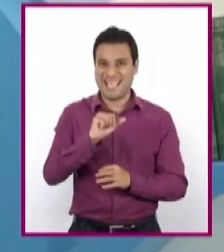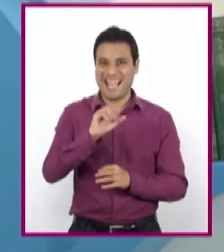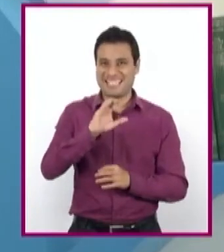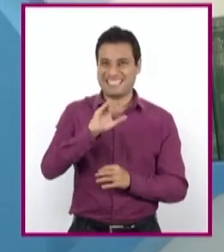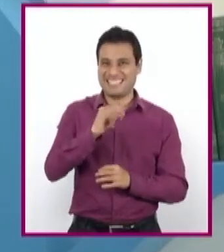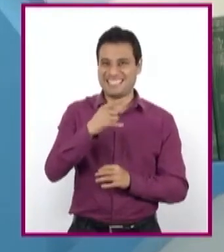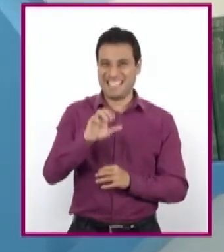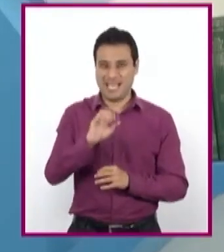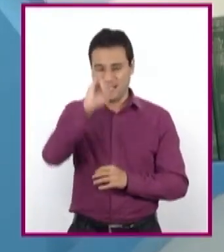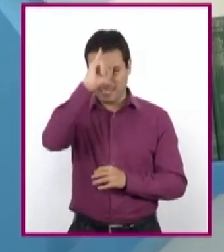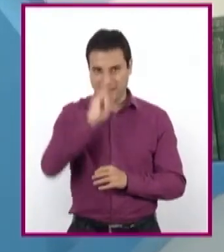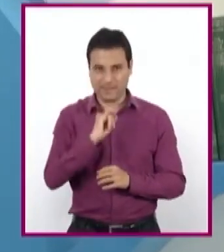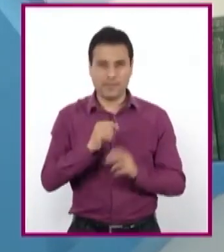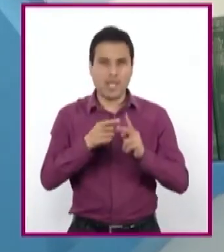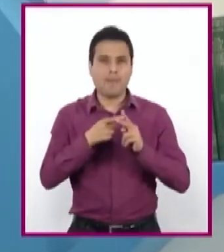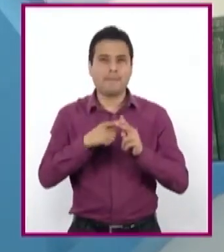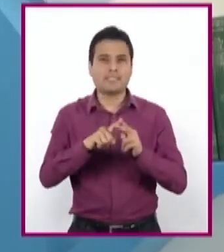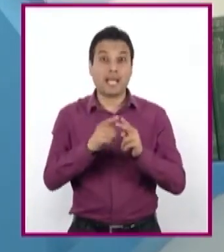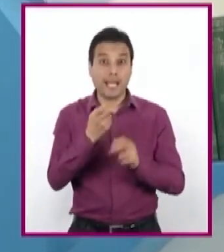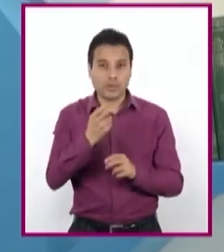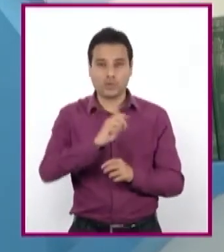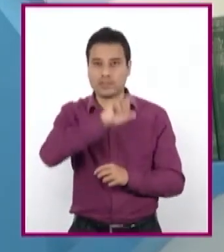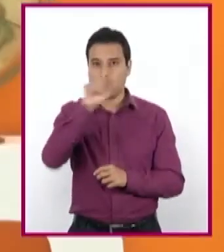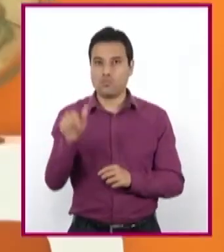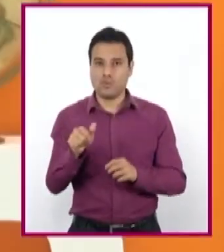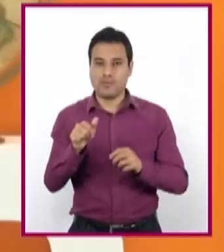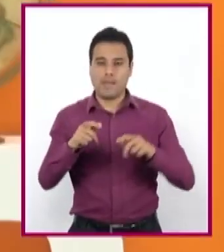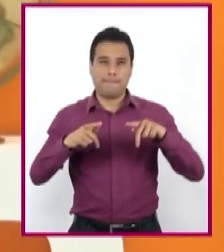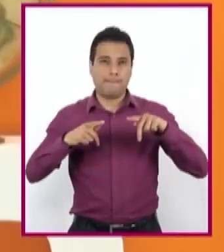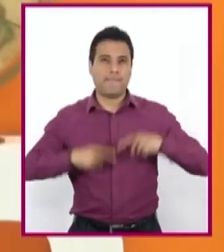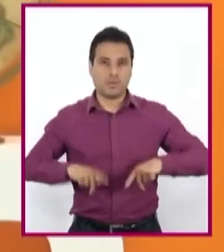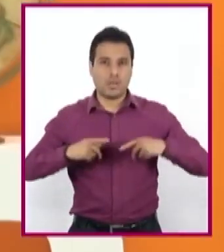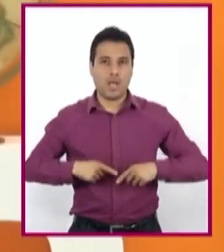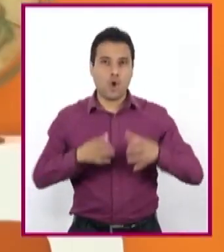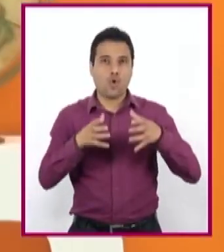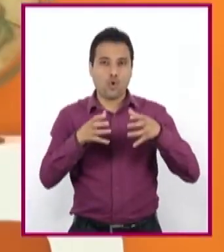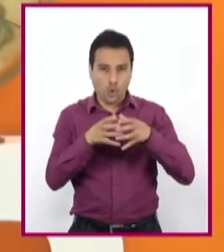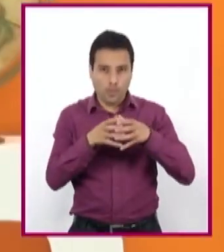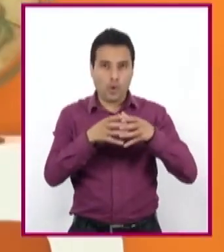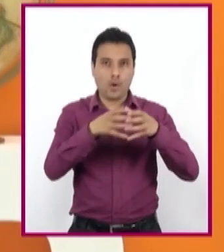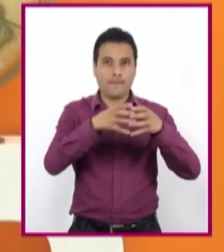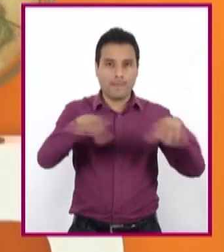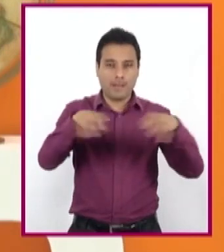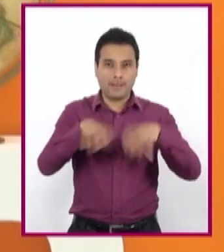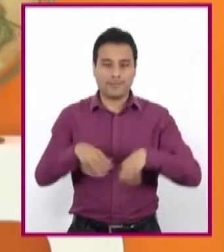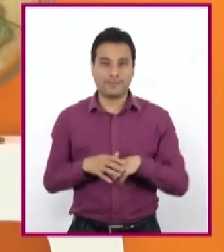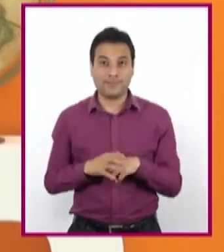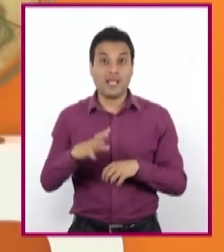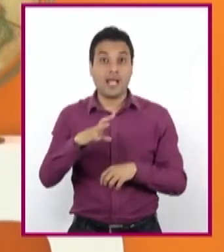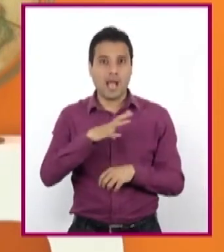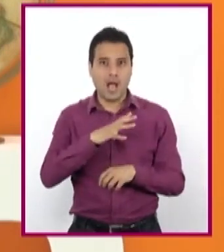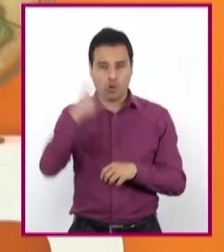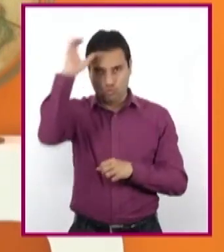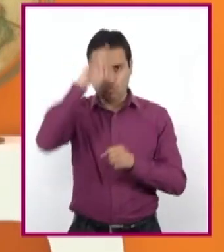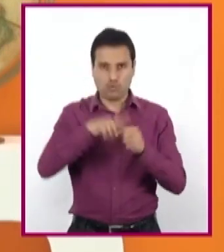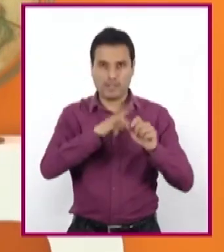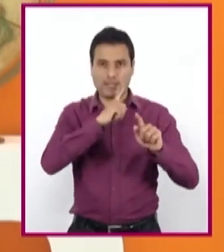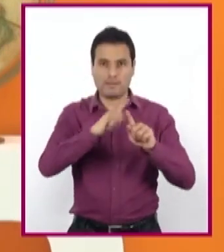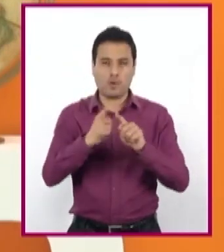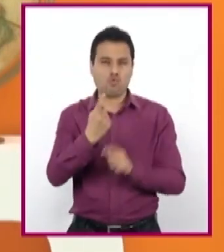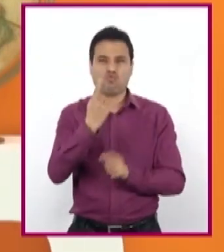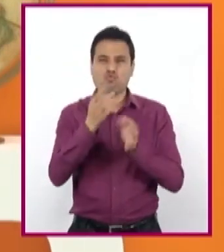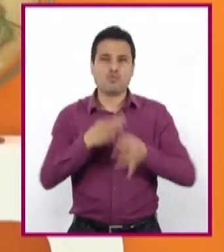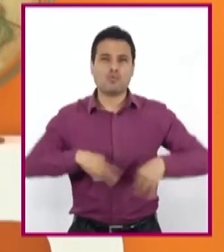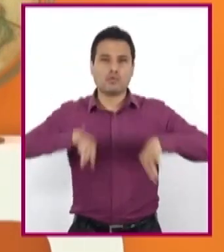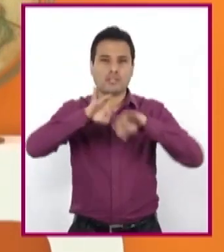jefatura, que dio inicio a la jerarquización social. Existieron diversas culturas, siendo la olmeca la más representativa